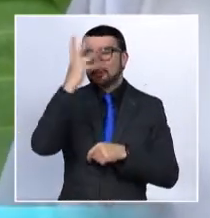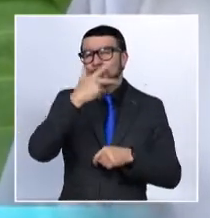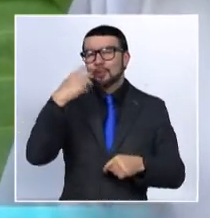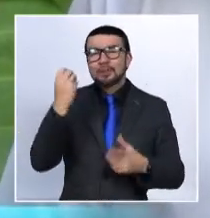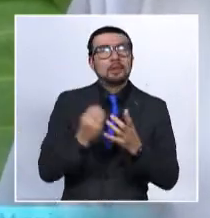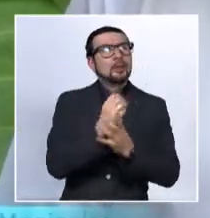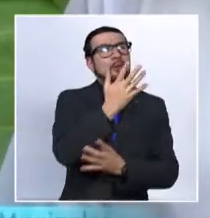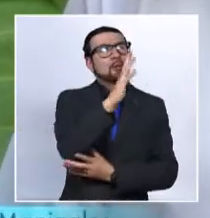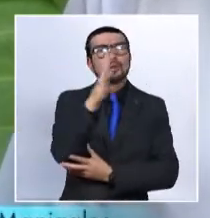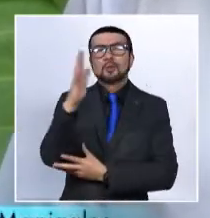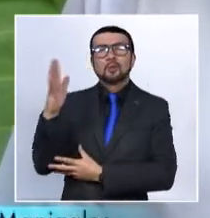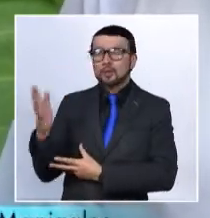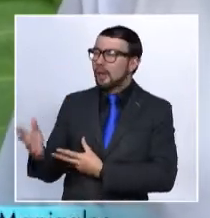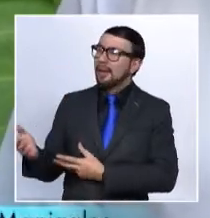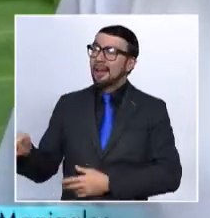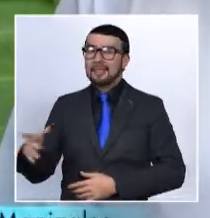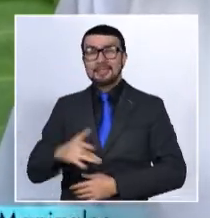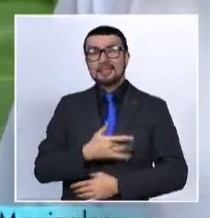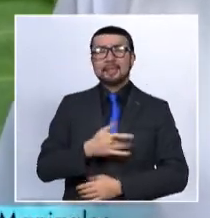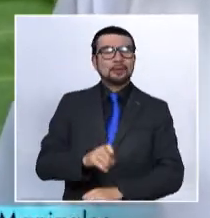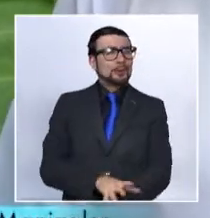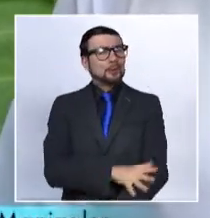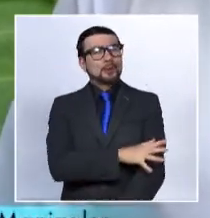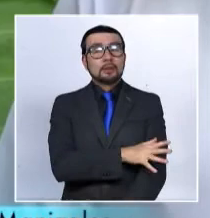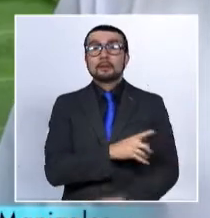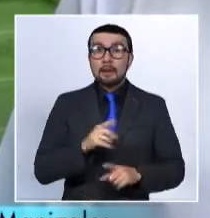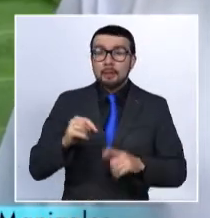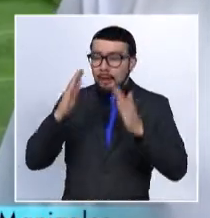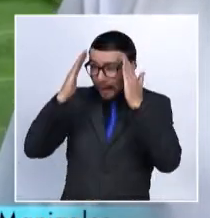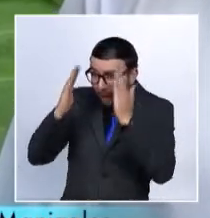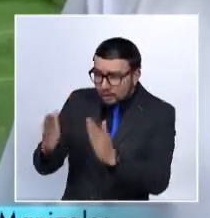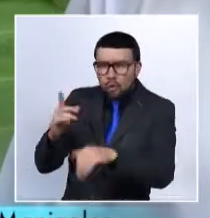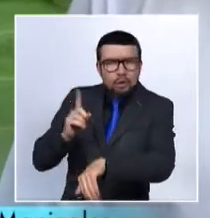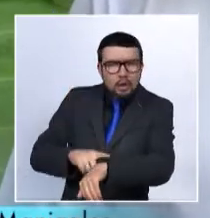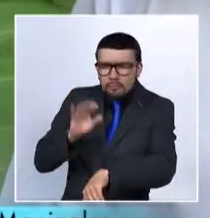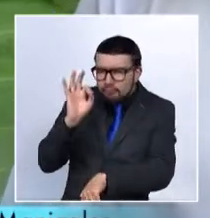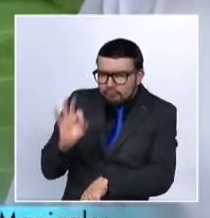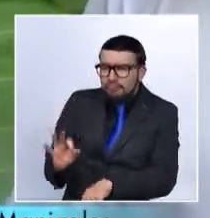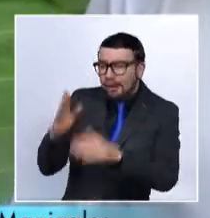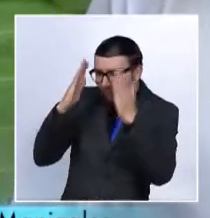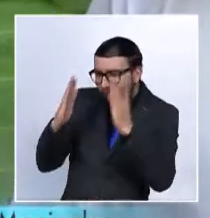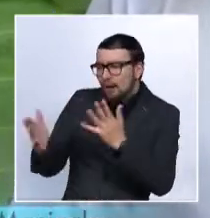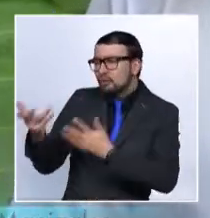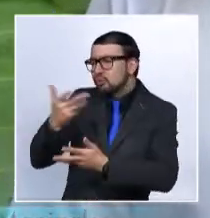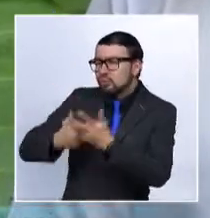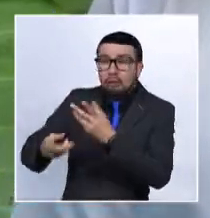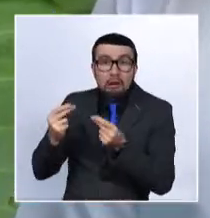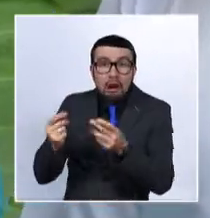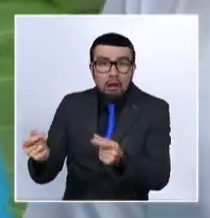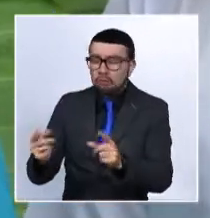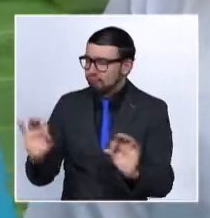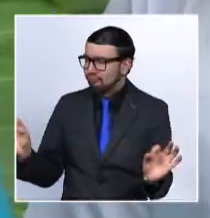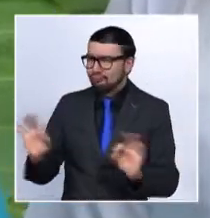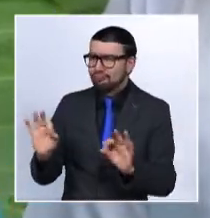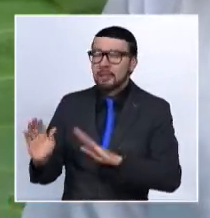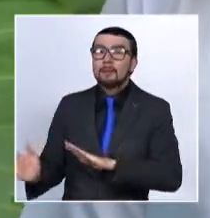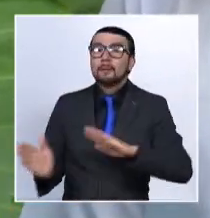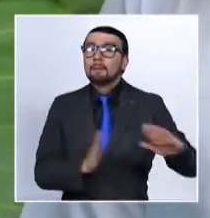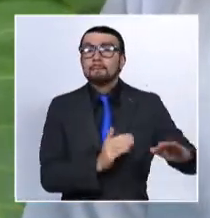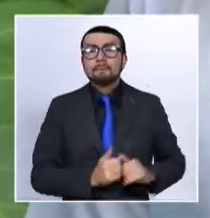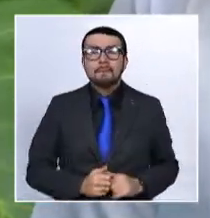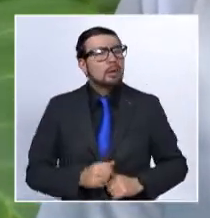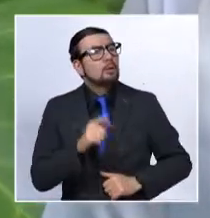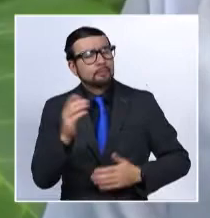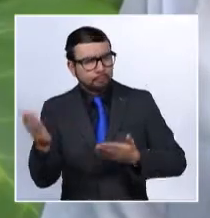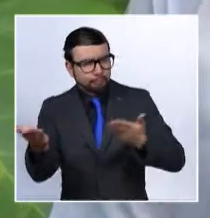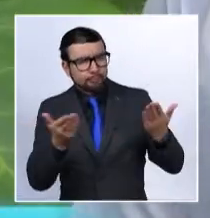tener la oportunidad de poderle dedicar a cada uno de los pacientes el tiempo que se merece. Muchas personas, yo quiero que la doctora Adriana